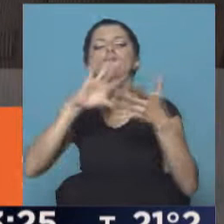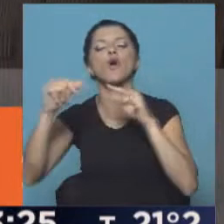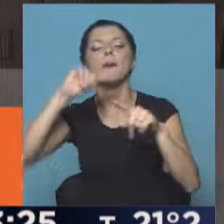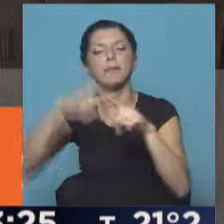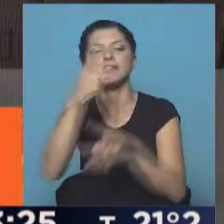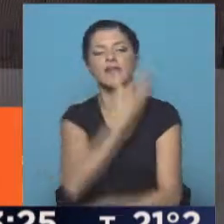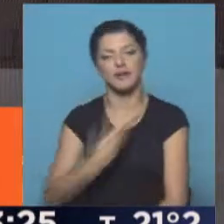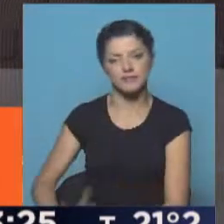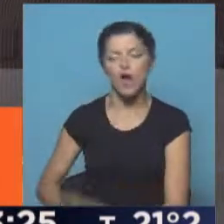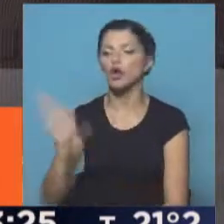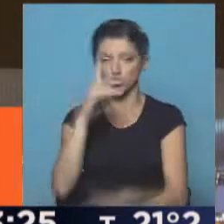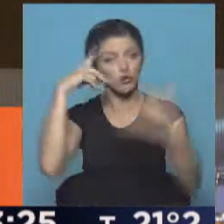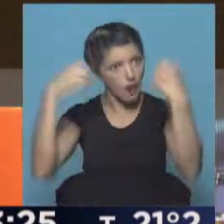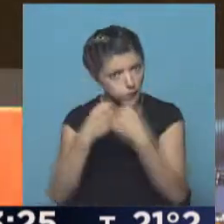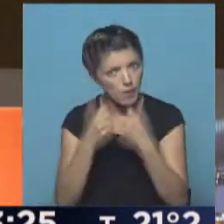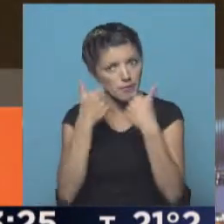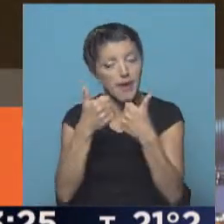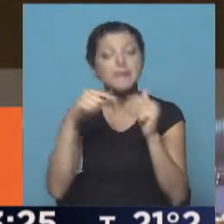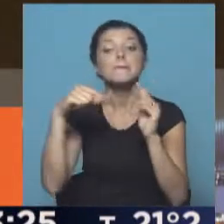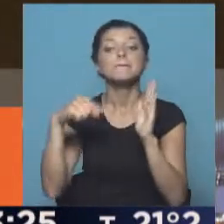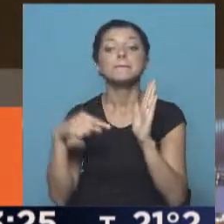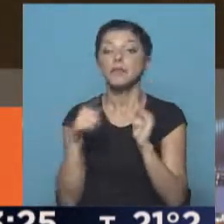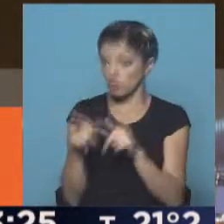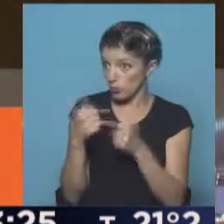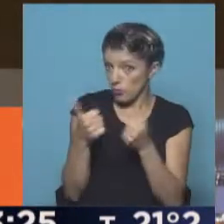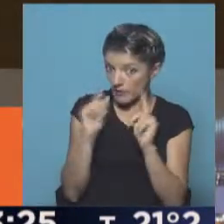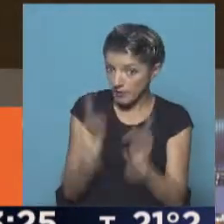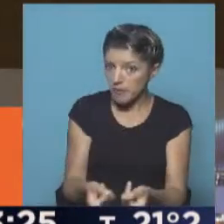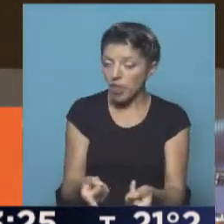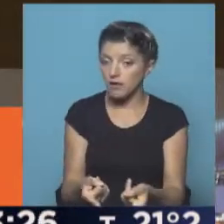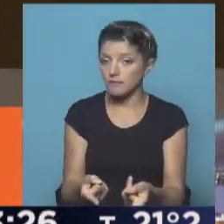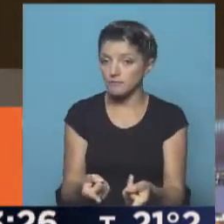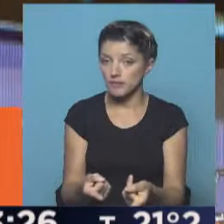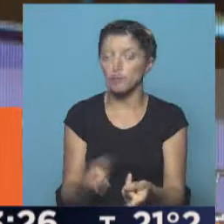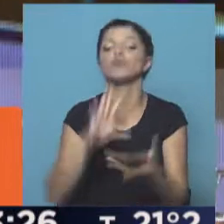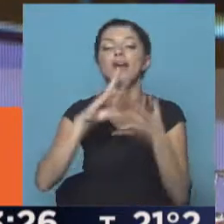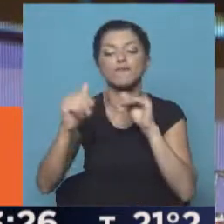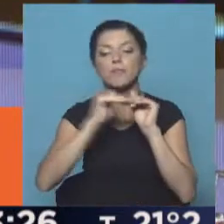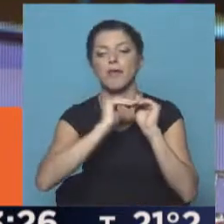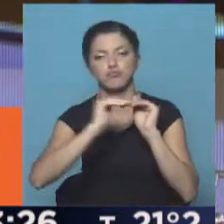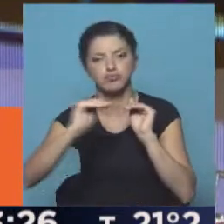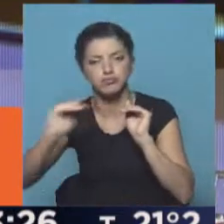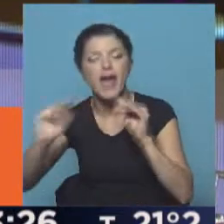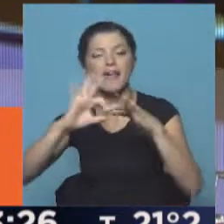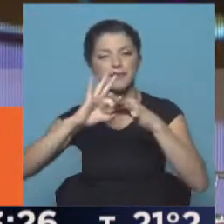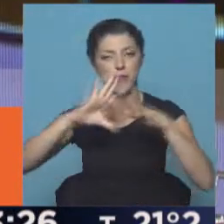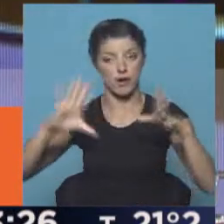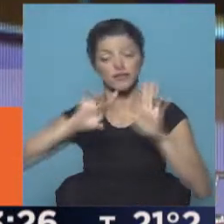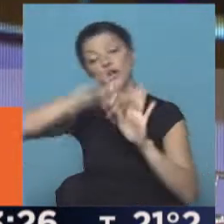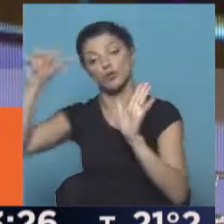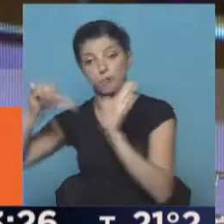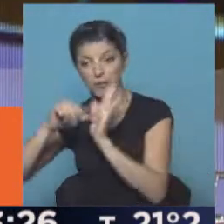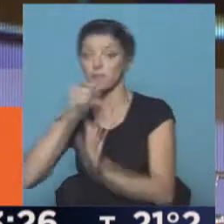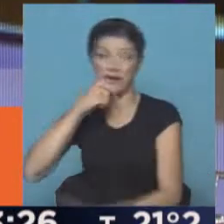Estado que nadie discute, que se mantiene en el tiempo, lo cual está muy bien porque le da previsibilidad, le da estabilidad, le da un montón de cosas a la democracia que en otros países como en